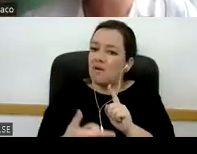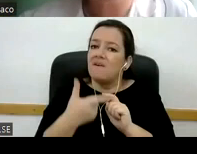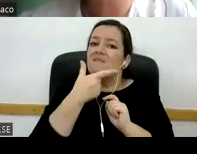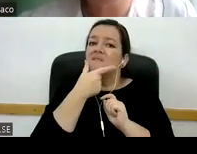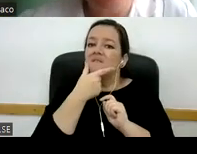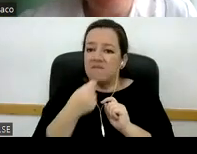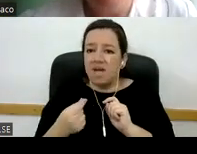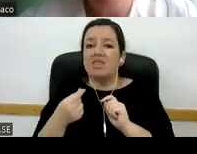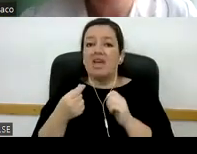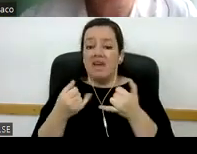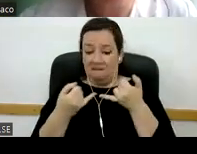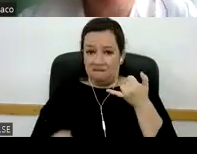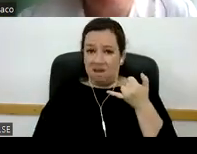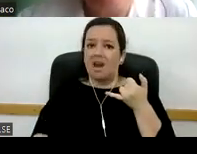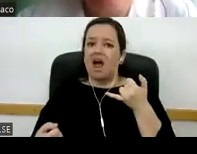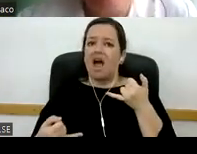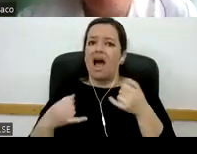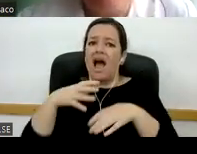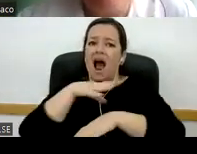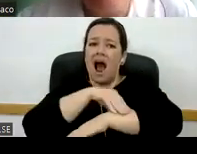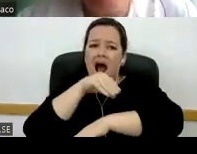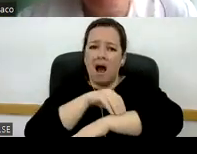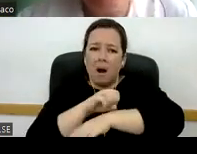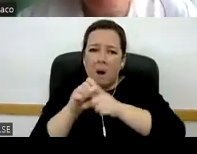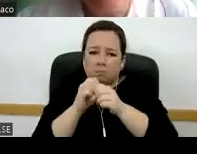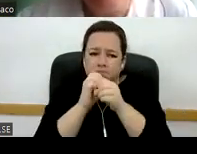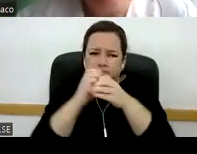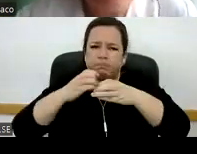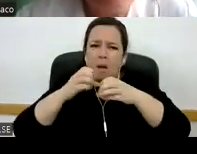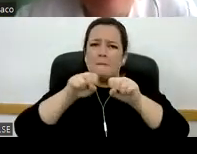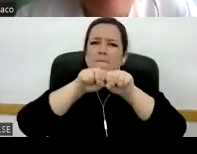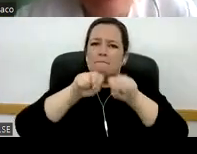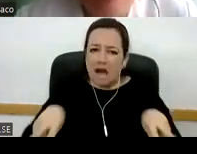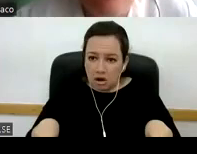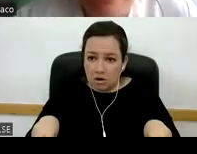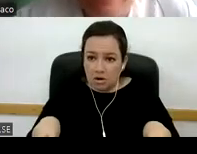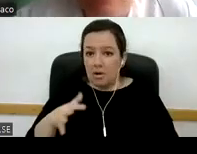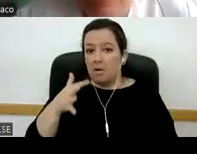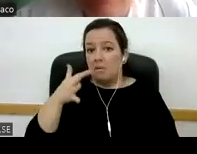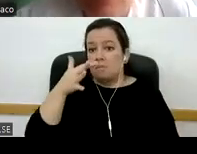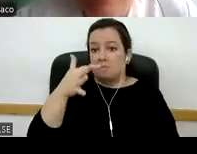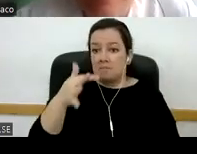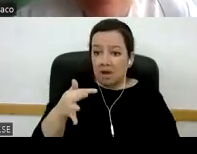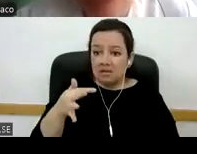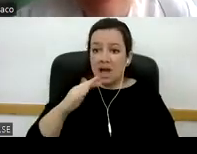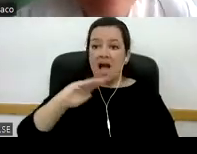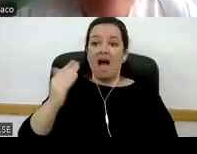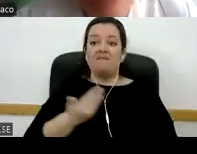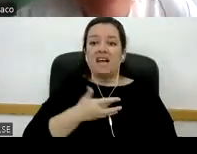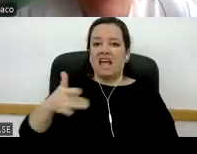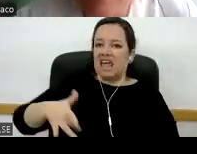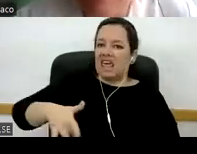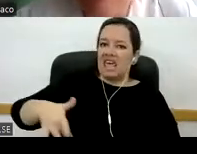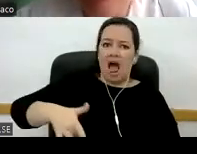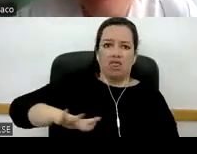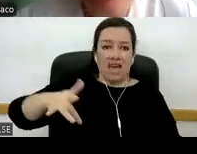proceso aterosclerótico incluso más intenso. Y luego por el efecto que tiene el alcohol sobre el hígado.